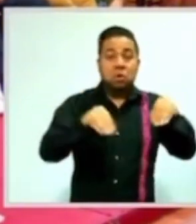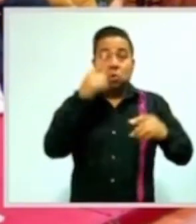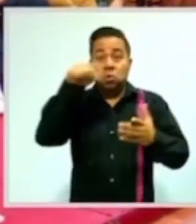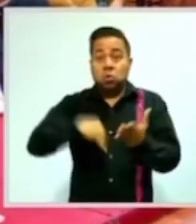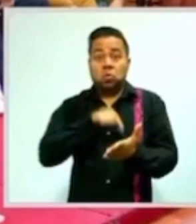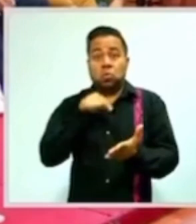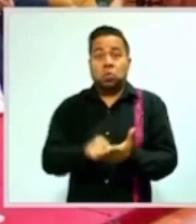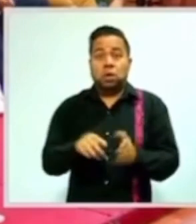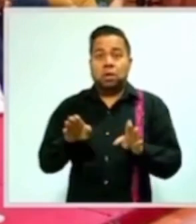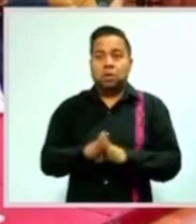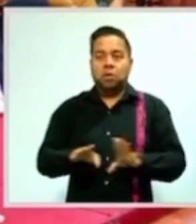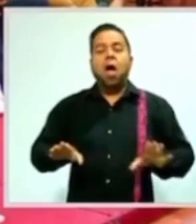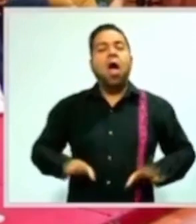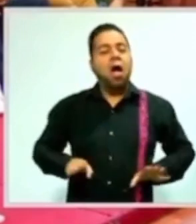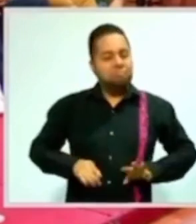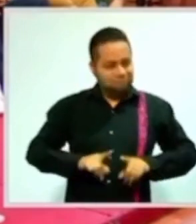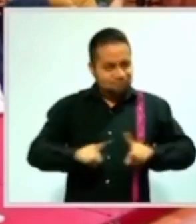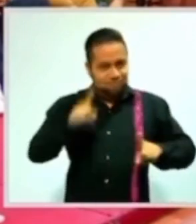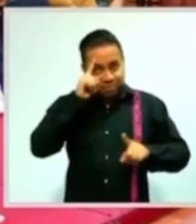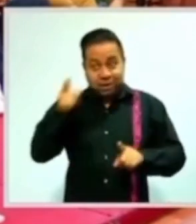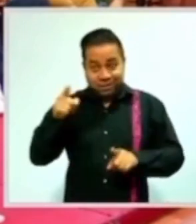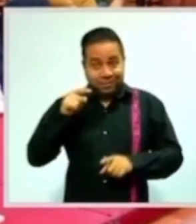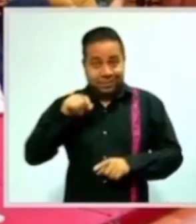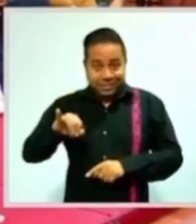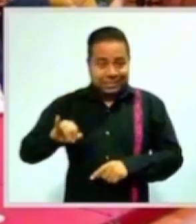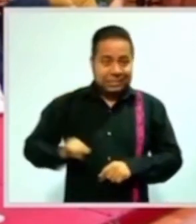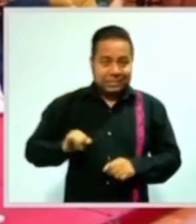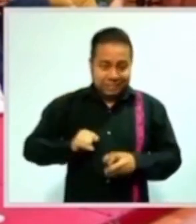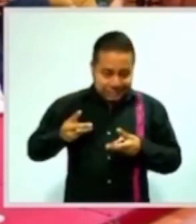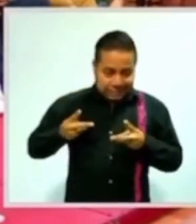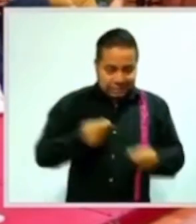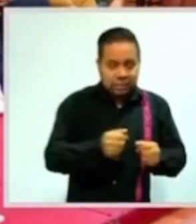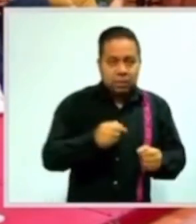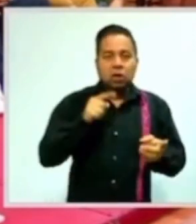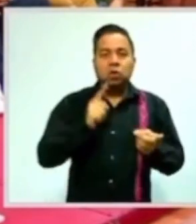que hace la diferencia para poder invertir, sin duda, es el Istmo de Tehuantepec.